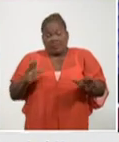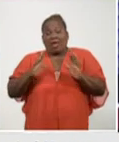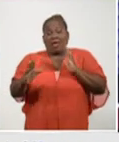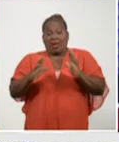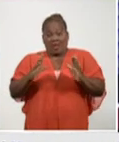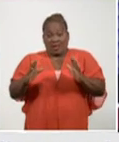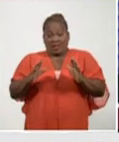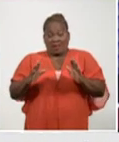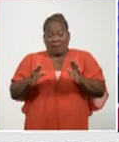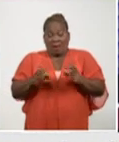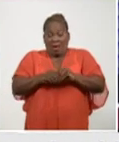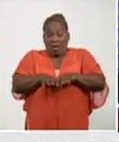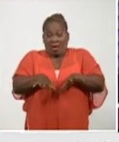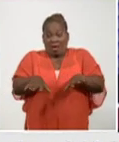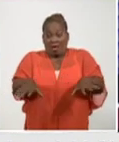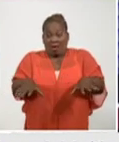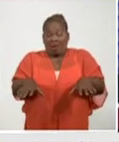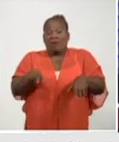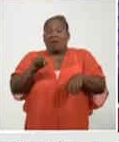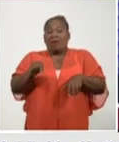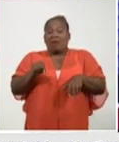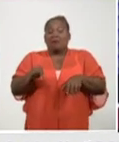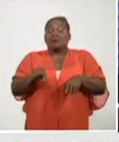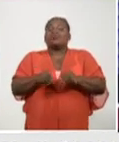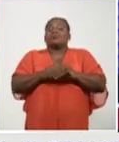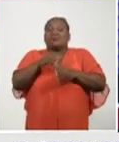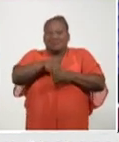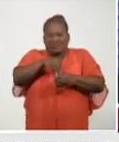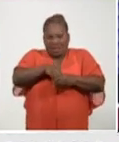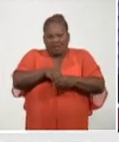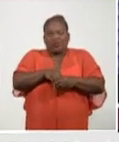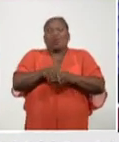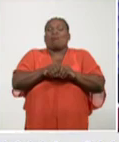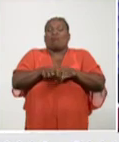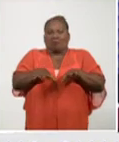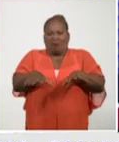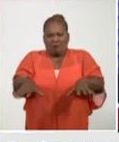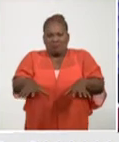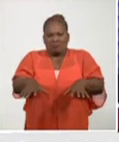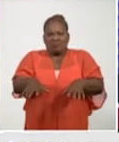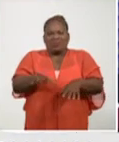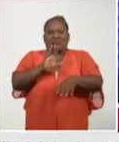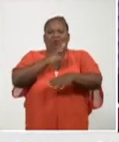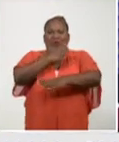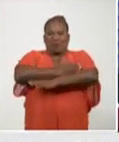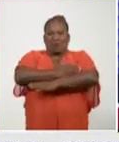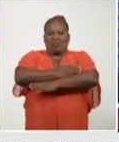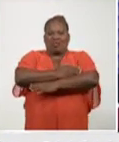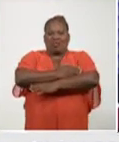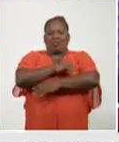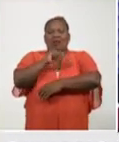fases, es la de transmisión autóctona limitada, donde están estas provincias con todos sus municipios. Hay